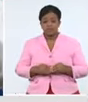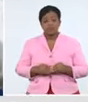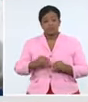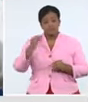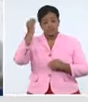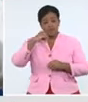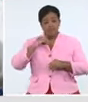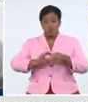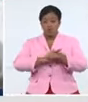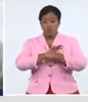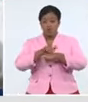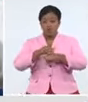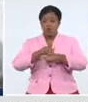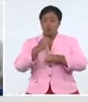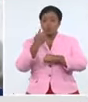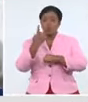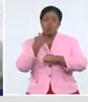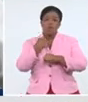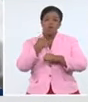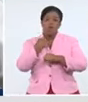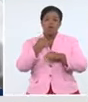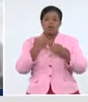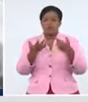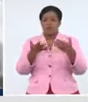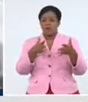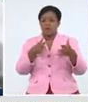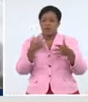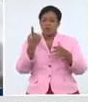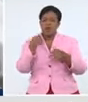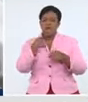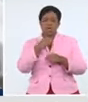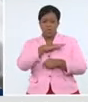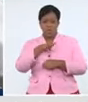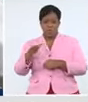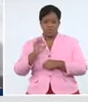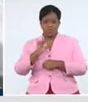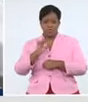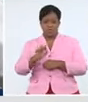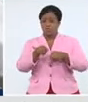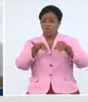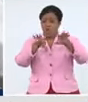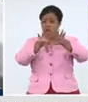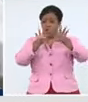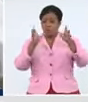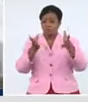medio de transmisión como en todo el mundo, pues de esos